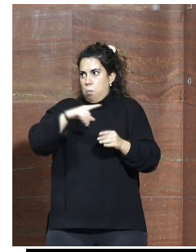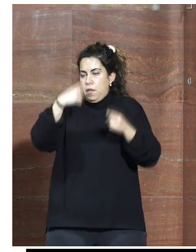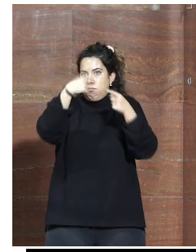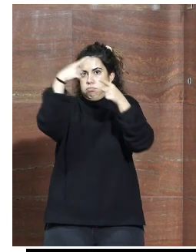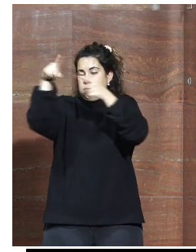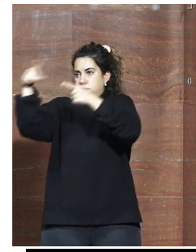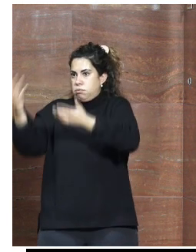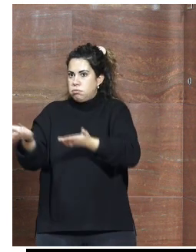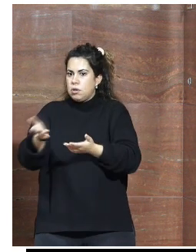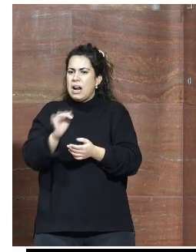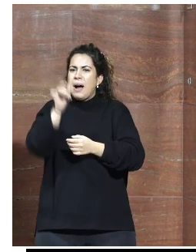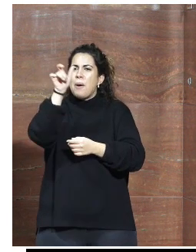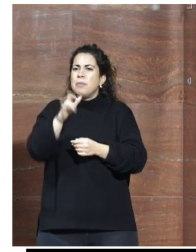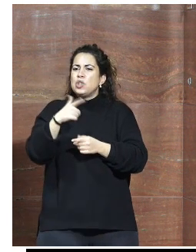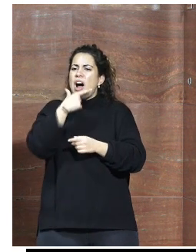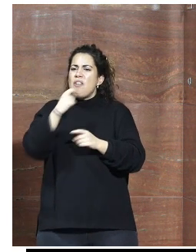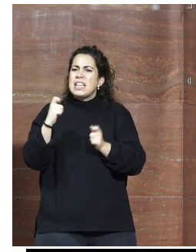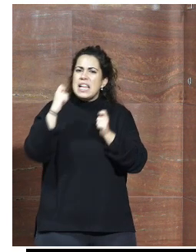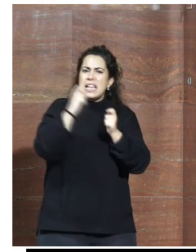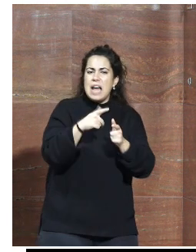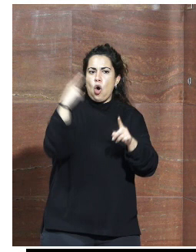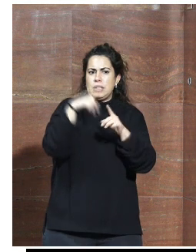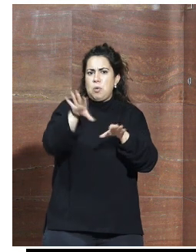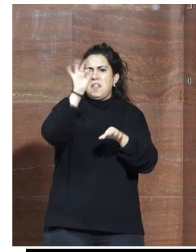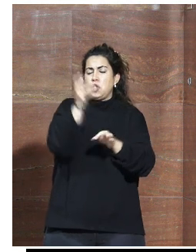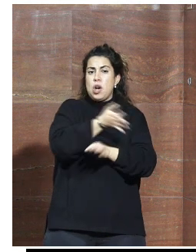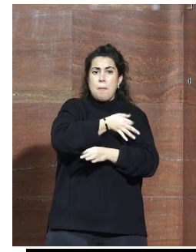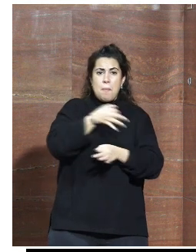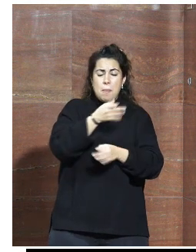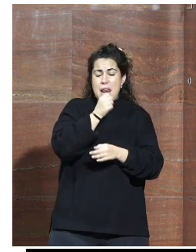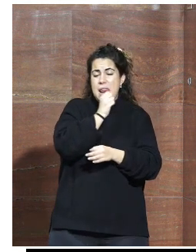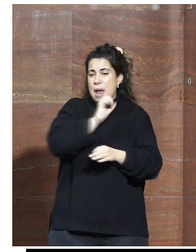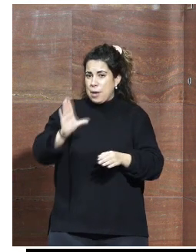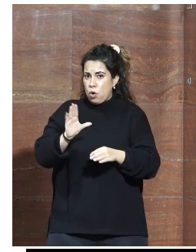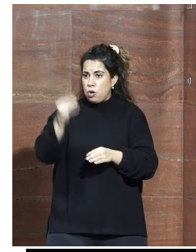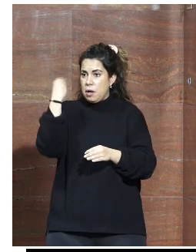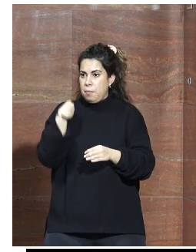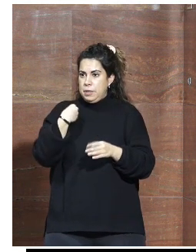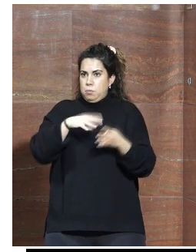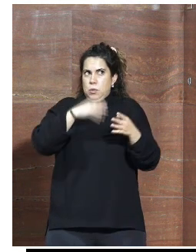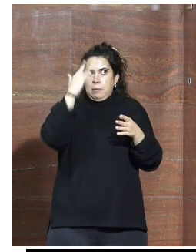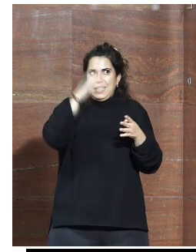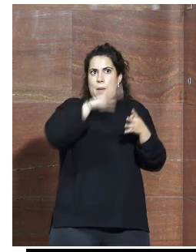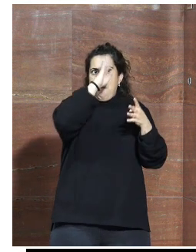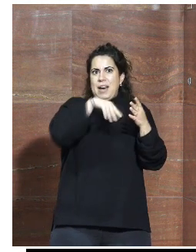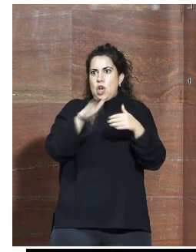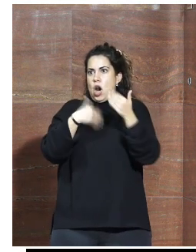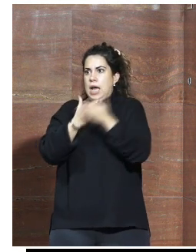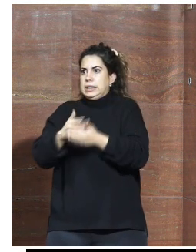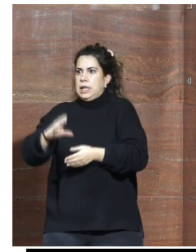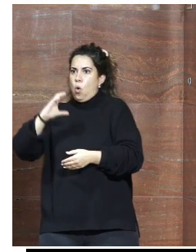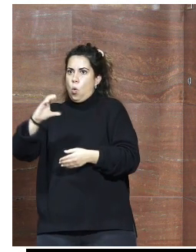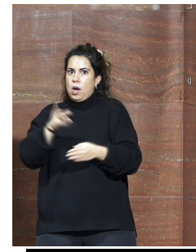otros? Un facilitador que ayude a tomar la mejor decisión. Yo quiero ir, pues como habéis dicho antes, de Barcelona a Cuenca y existen